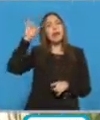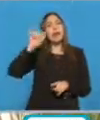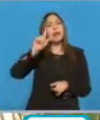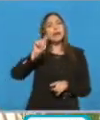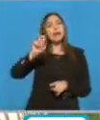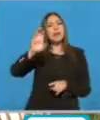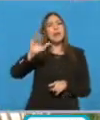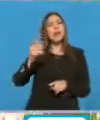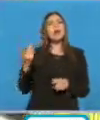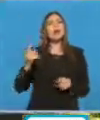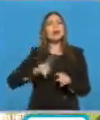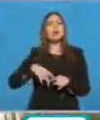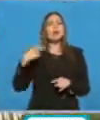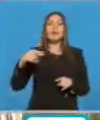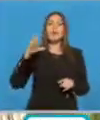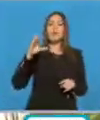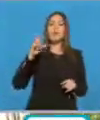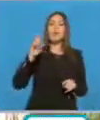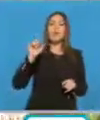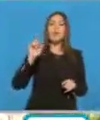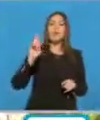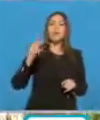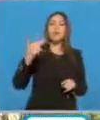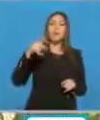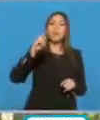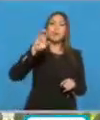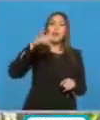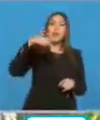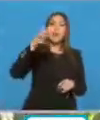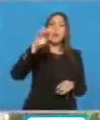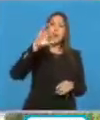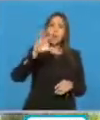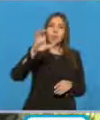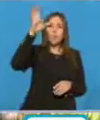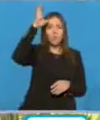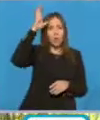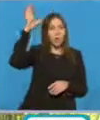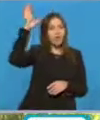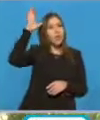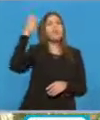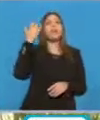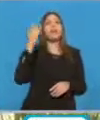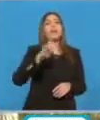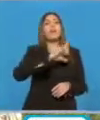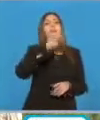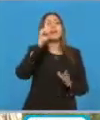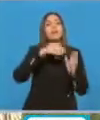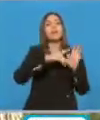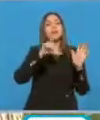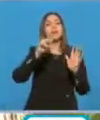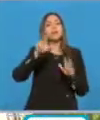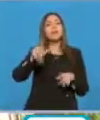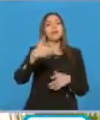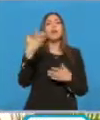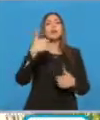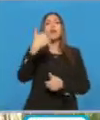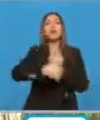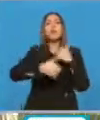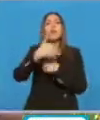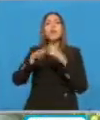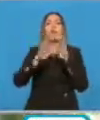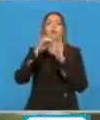a Cuauhtémoc, y en 1878 convocaron a un concurso para diseñar el monumento